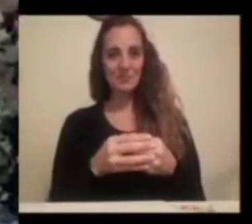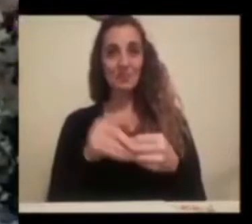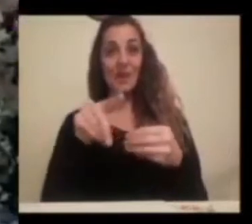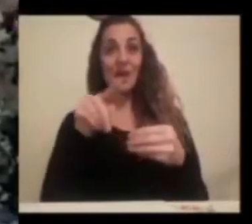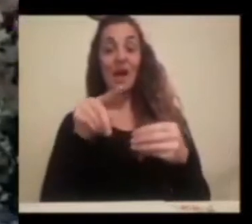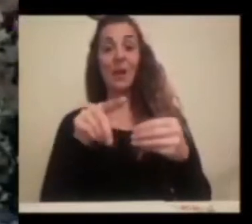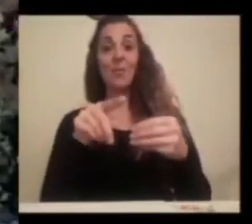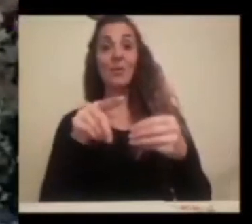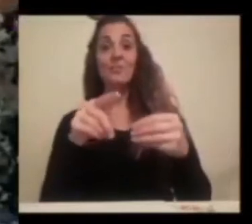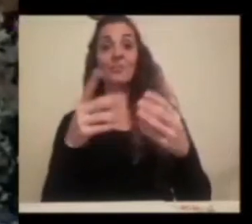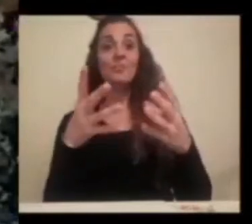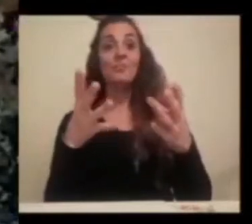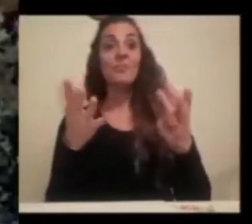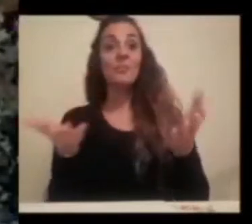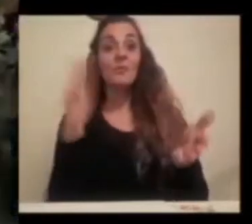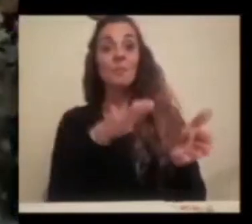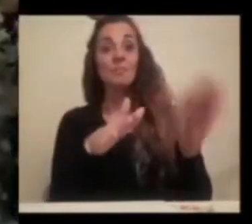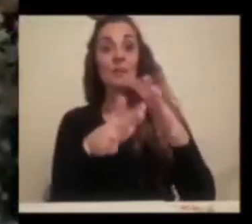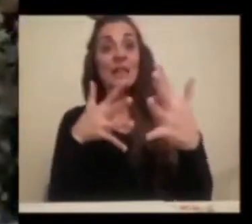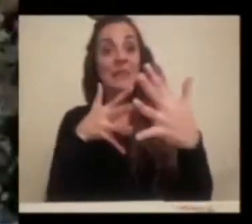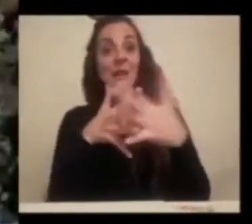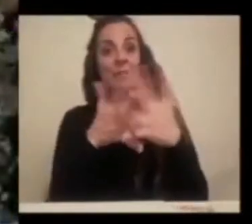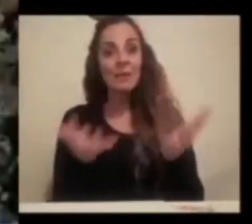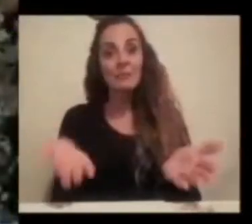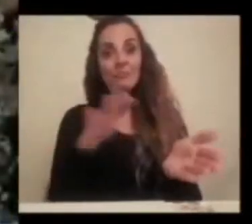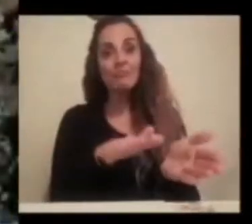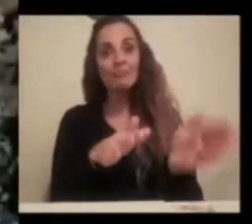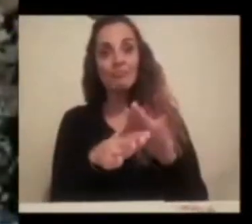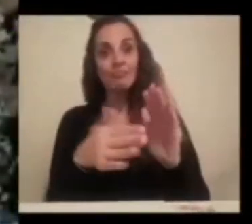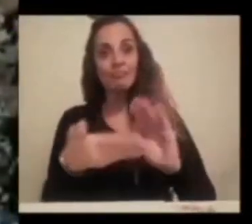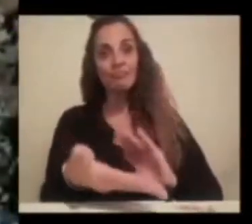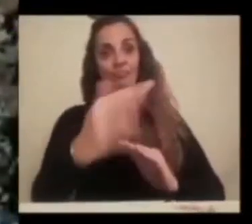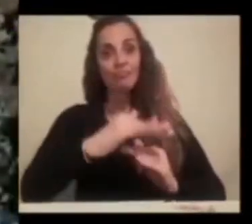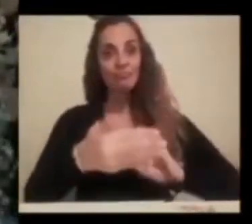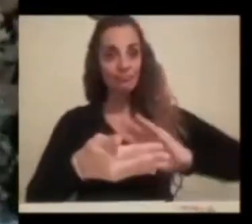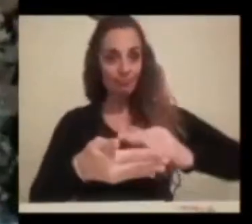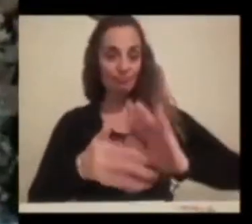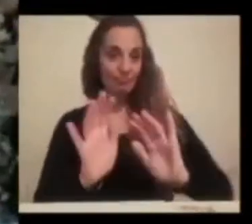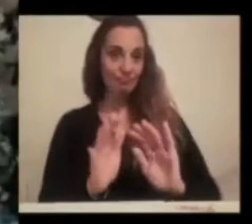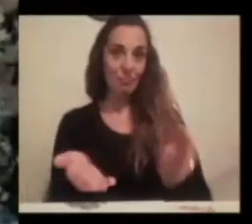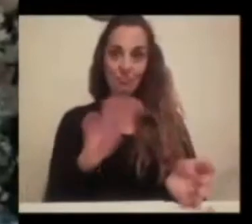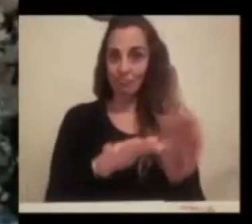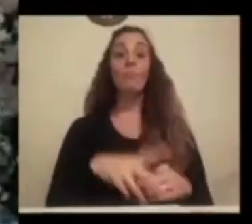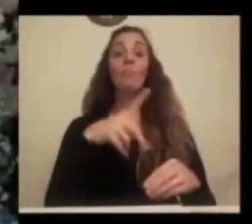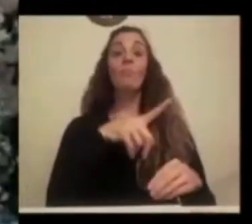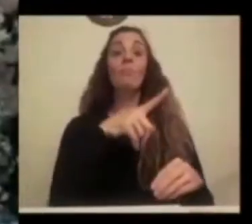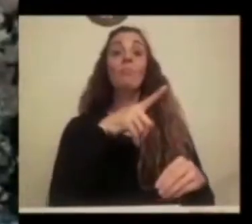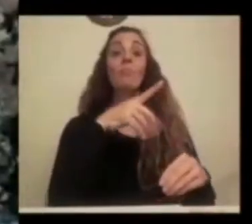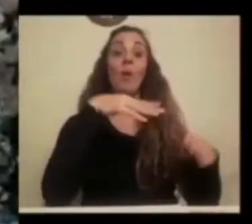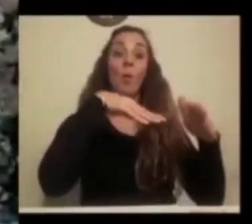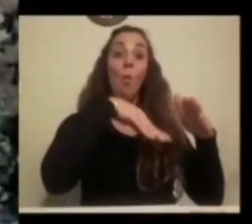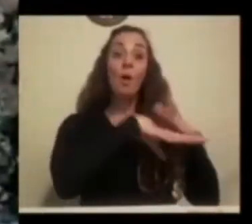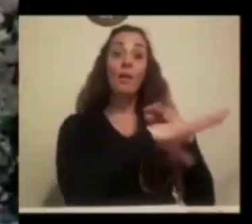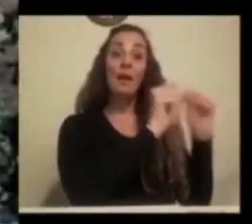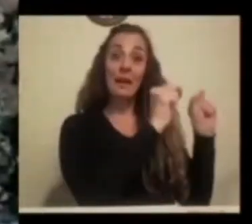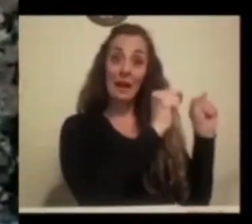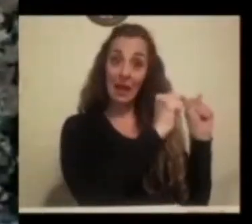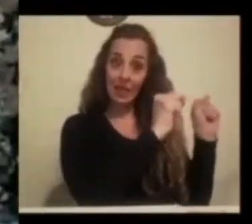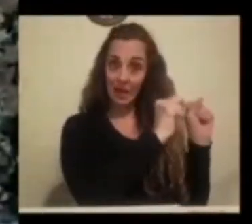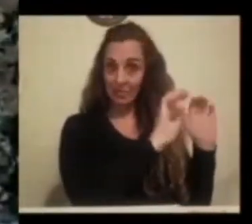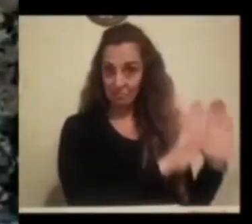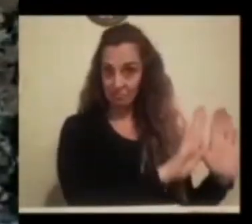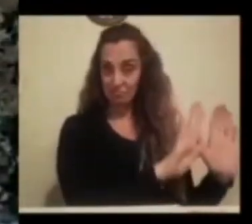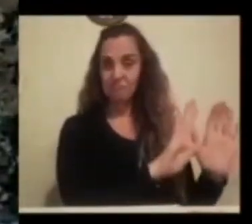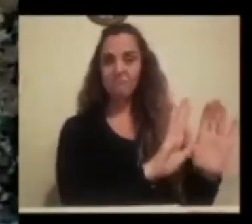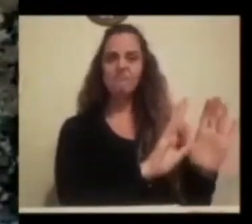Lo vamos a envolver con film, no sé si tiene una bolsita de nylon o algo, lo envuelven y va a ir a la